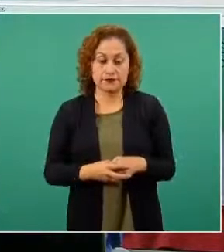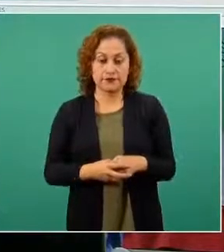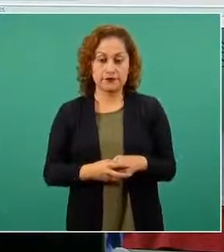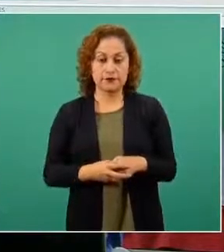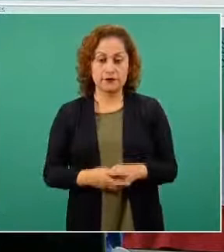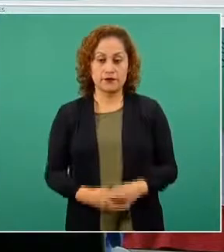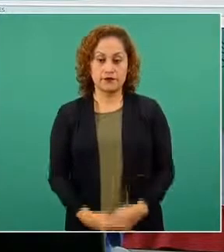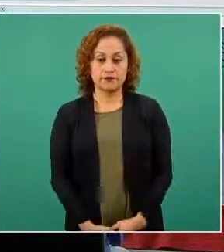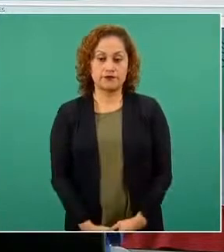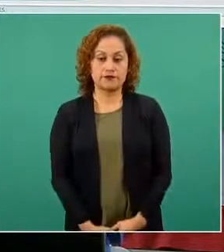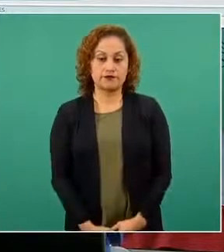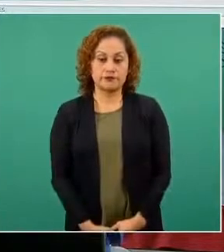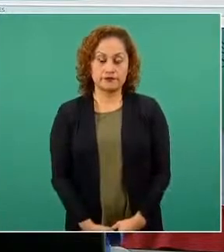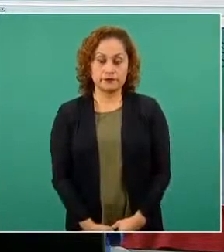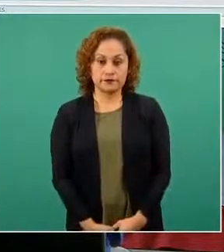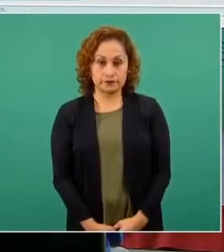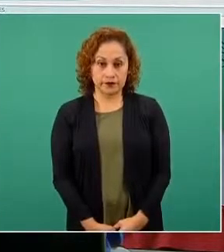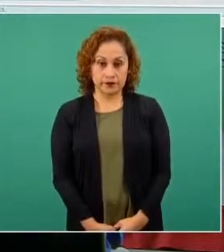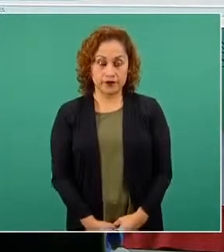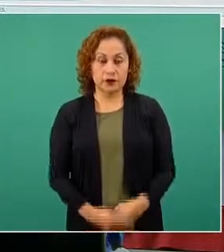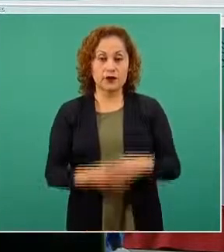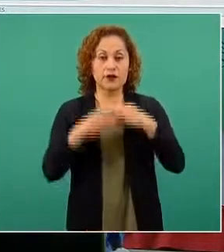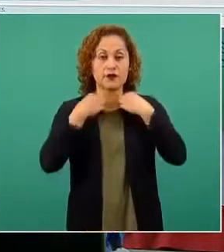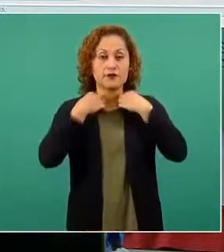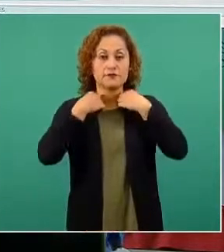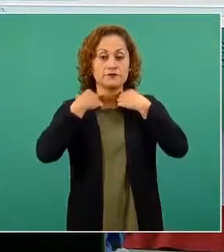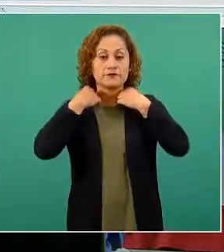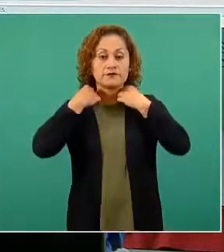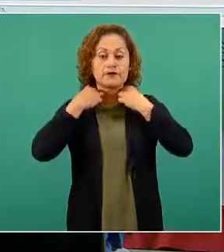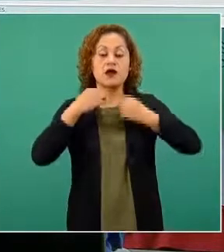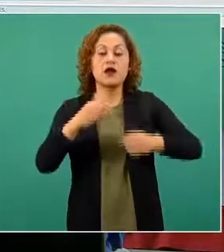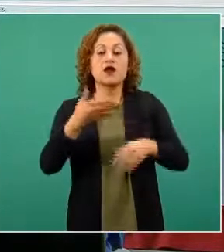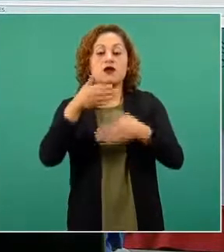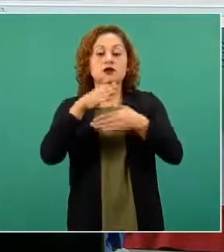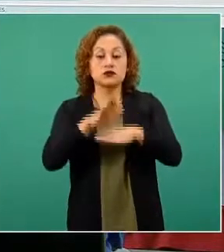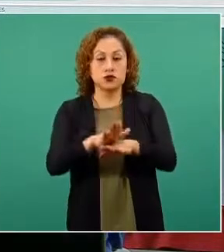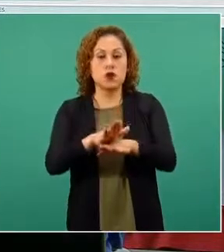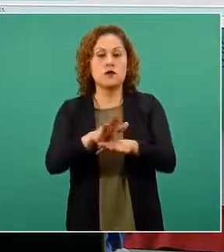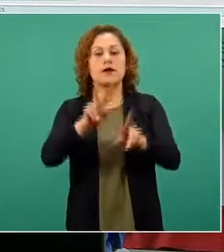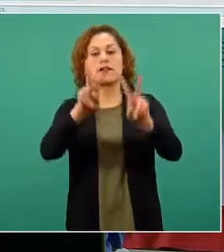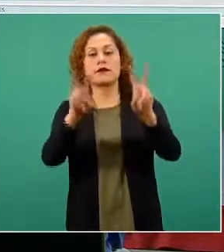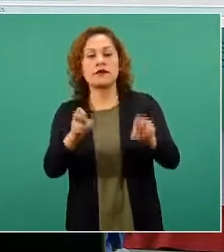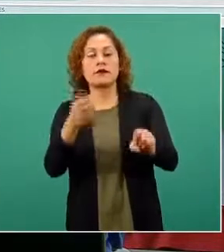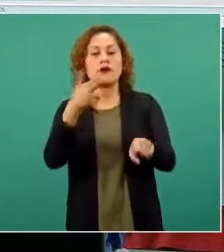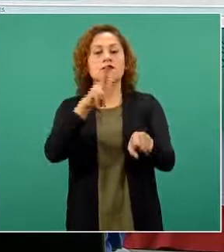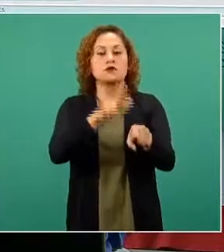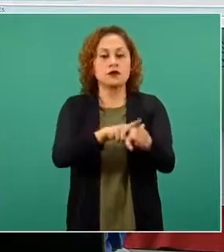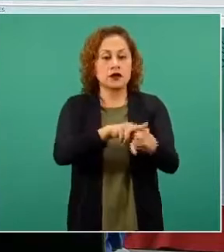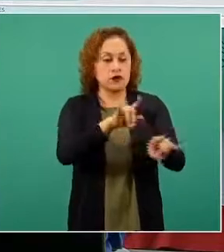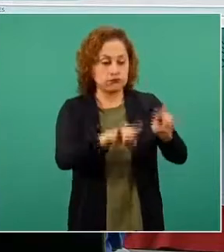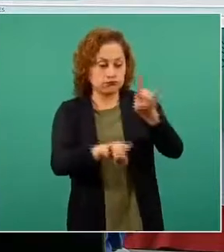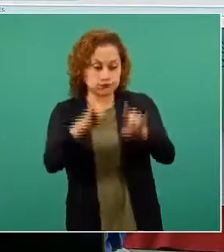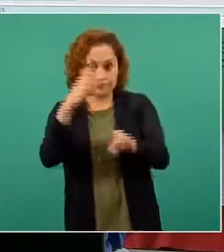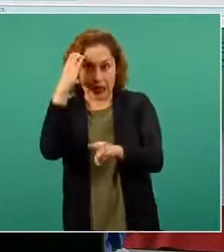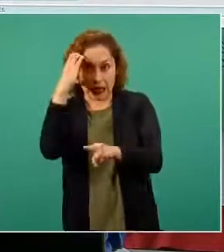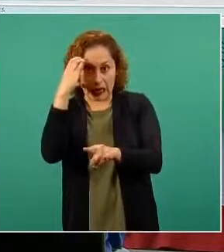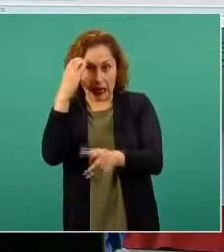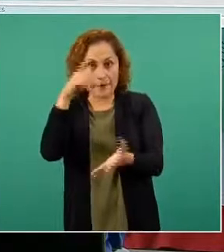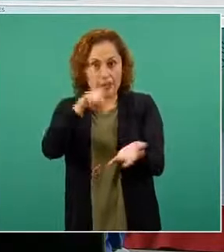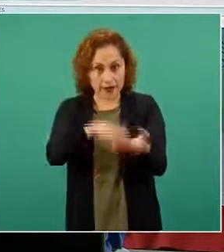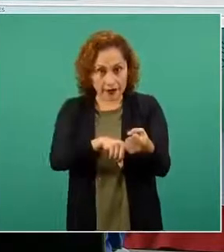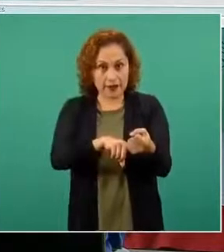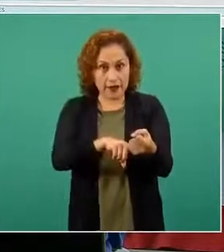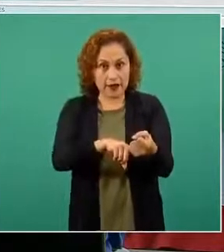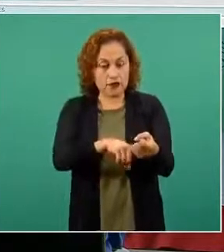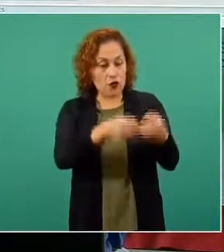Y respecto a la situación de hospitalización, a las camas generales y las camas que tienen también la